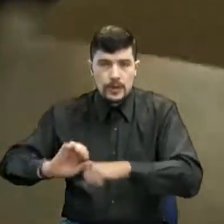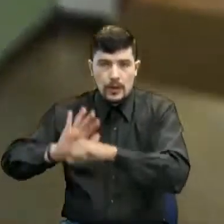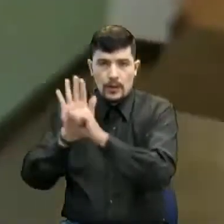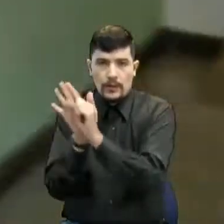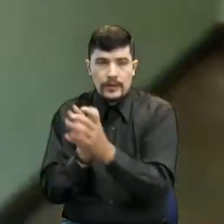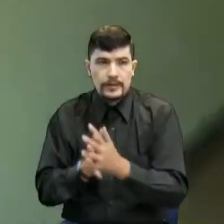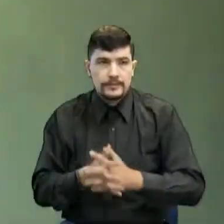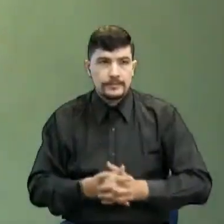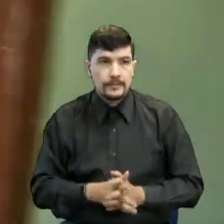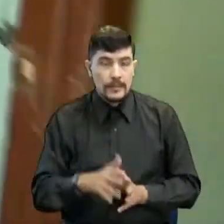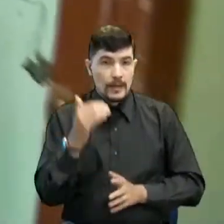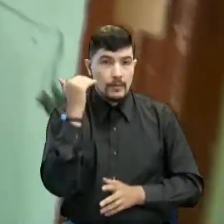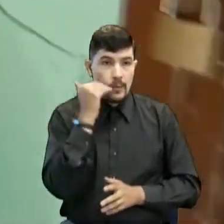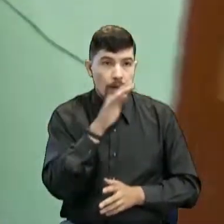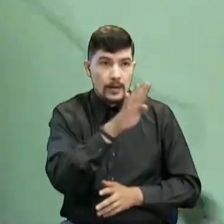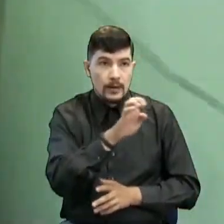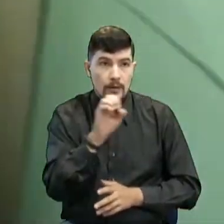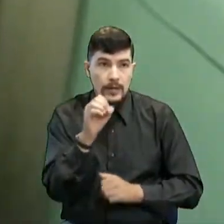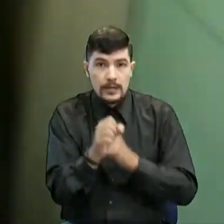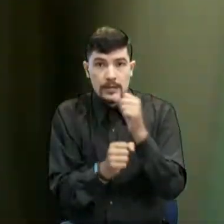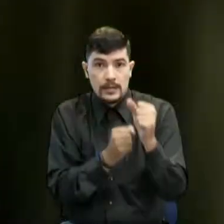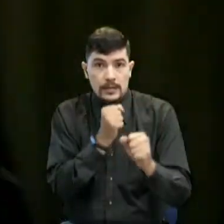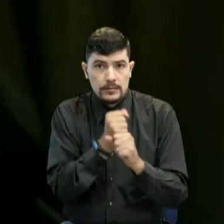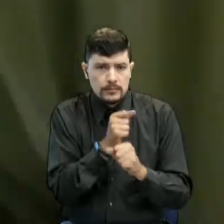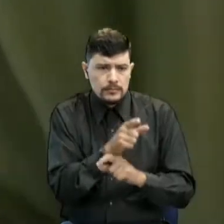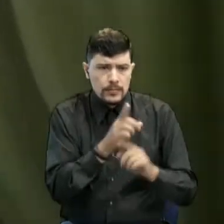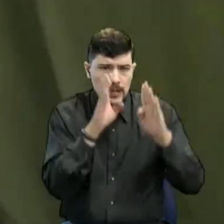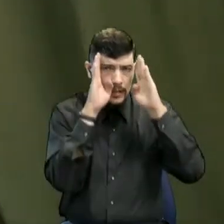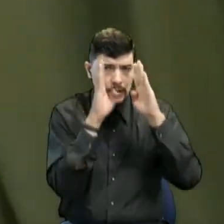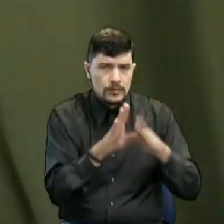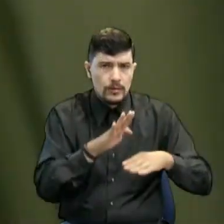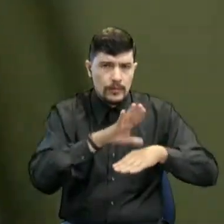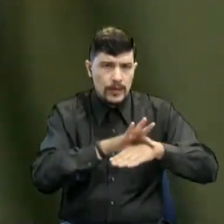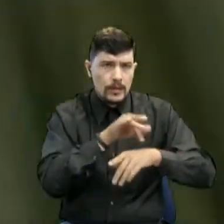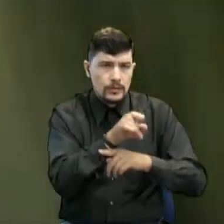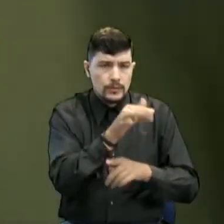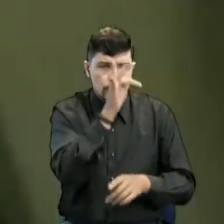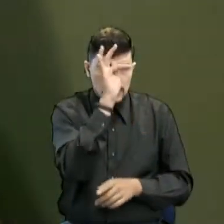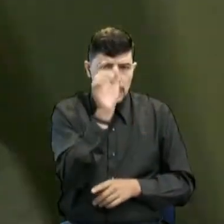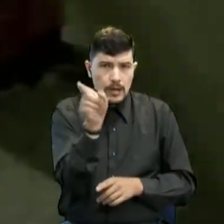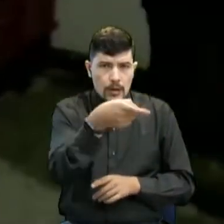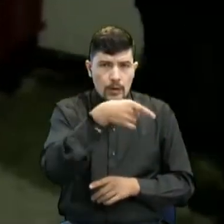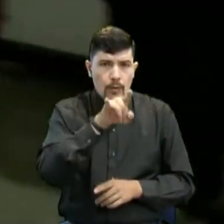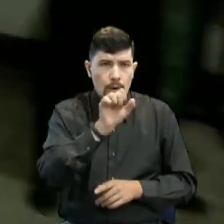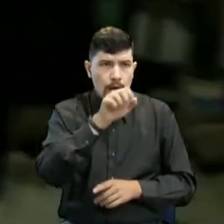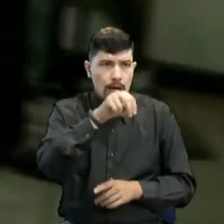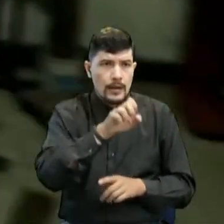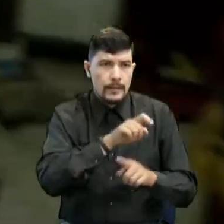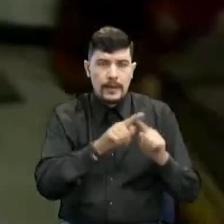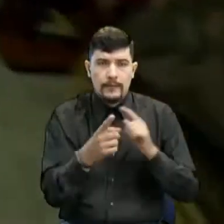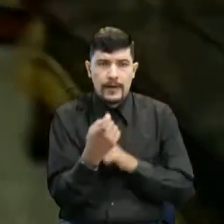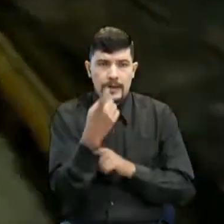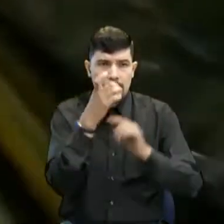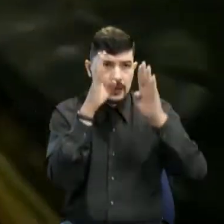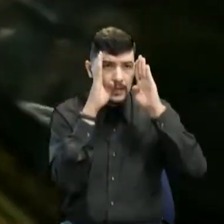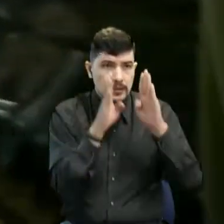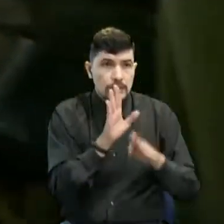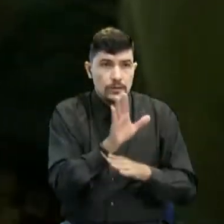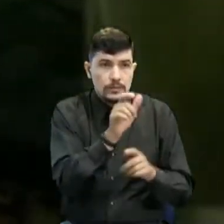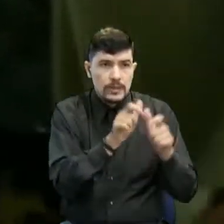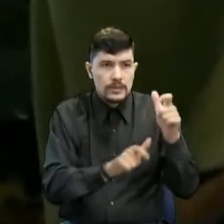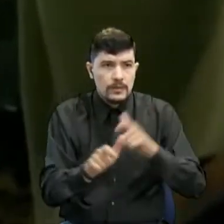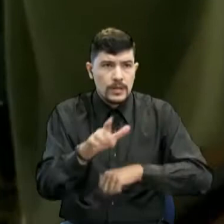la mujer de 90 años recibió atención médica en la clínica guane pero no fue atendida pues según los médicos se